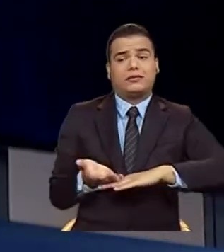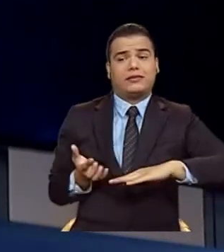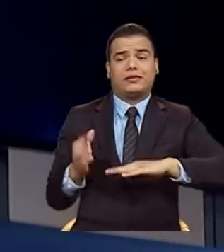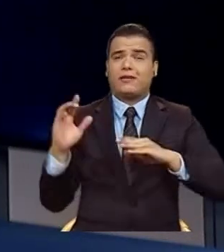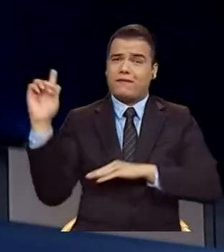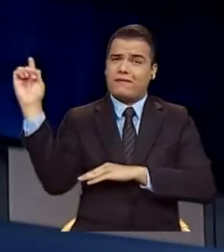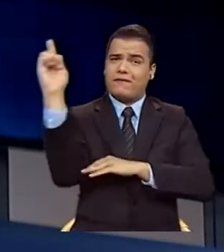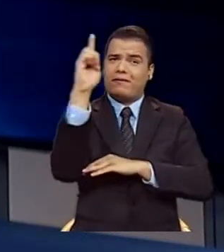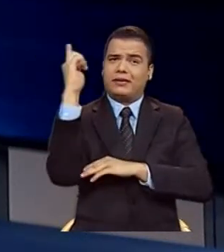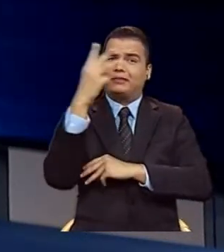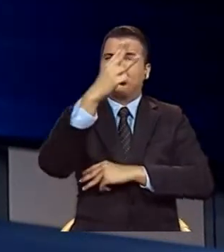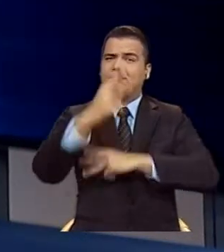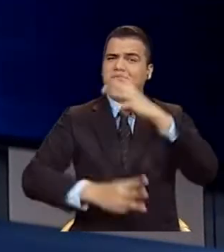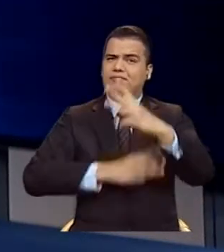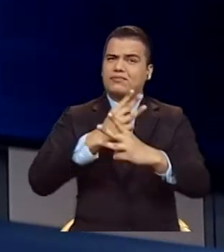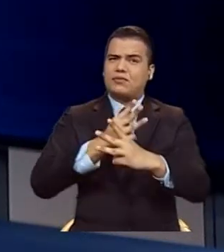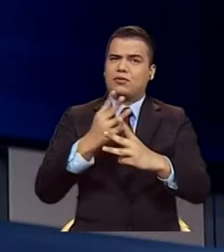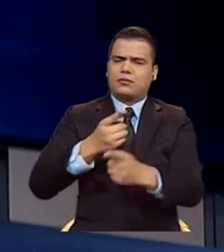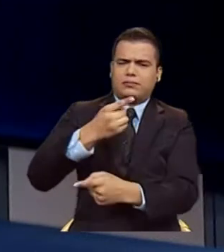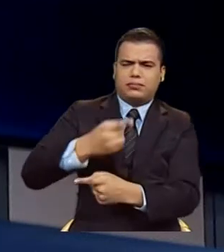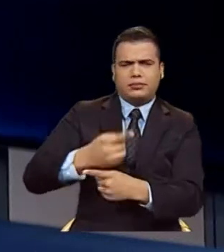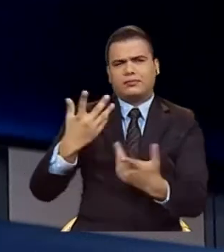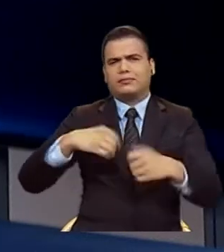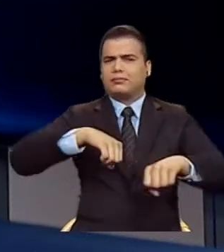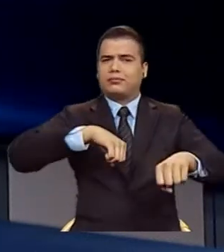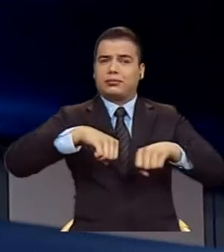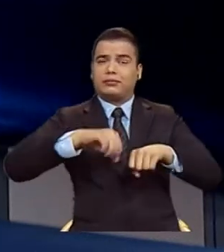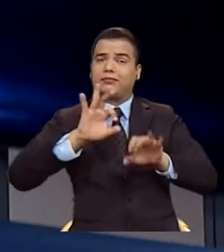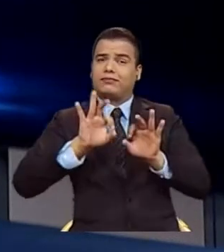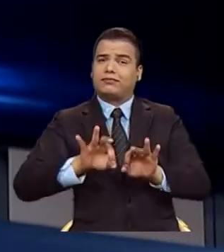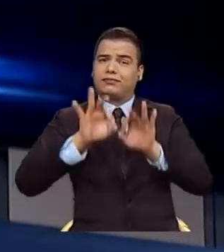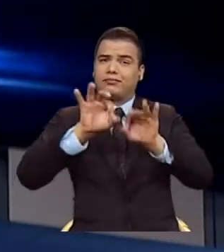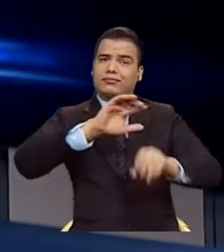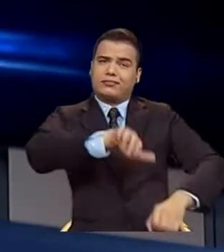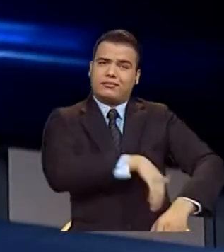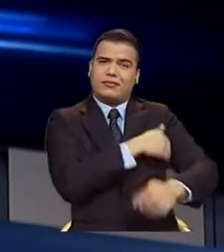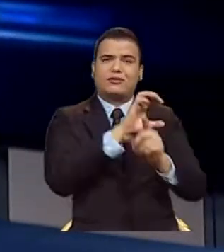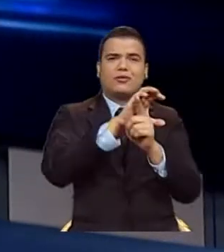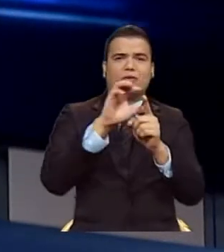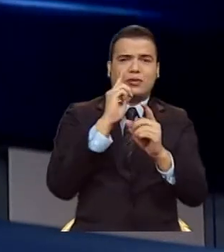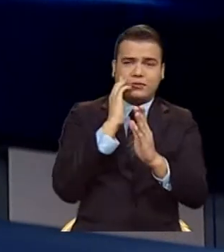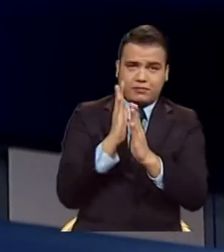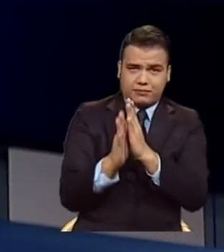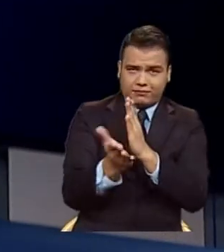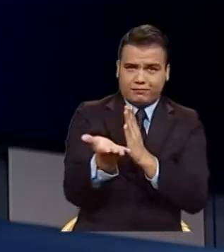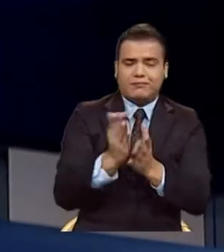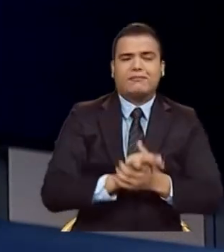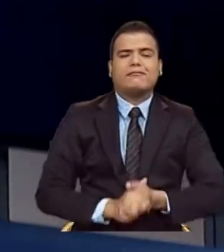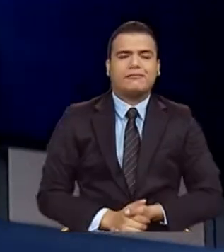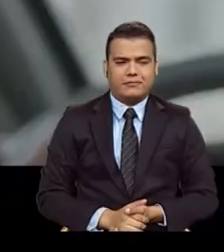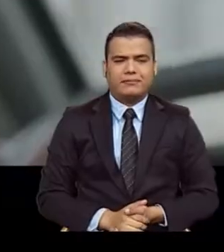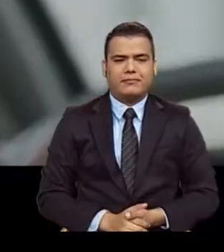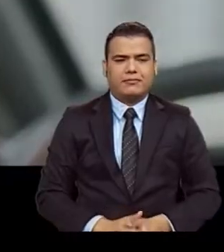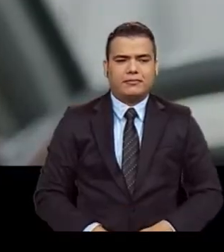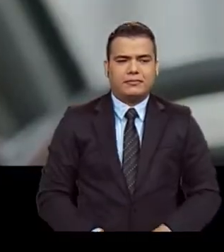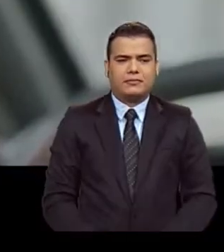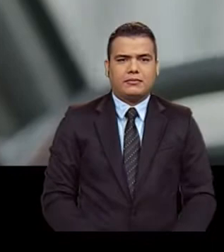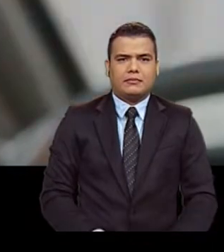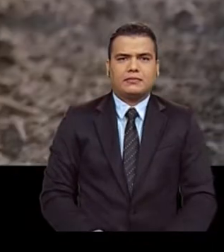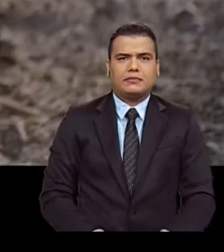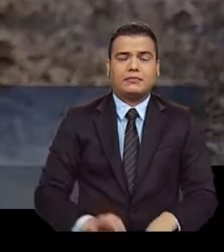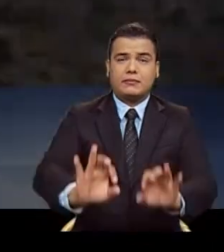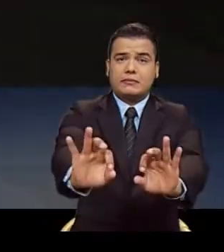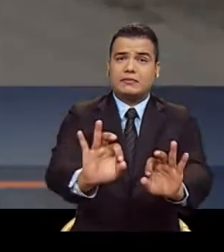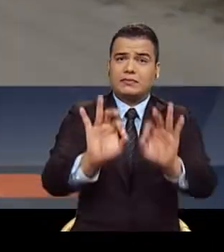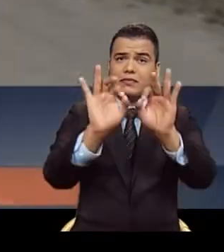mundo. Resultados que se deben a la buena gestión del Ministerio de Cultura. Informa Gustavo Andrés González. El repunte para